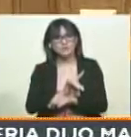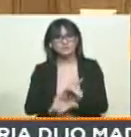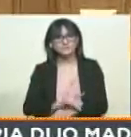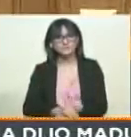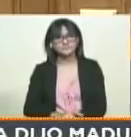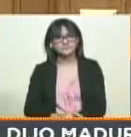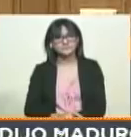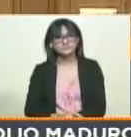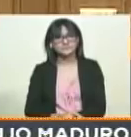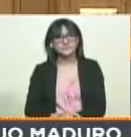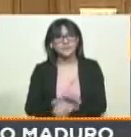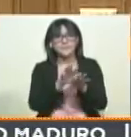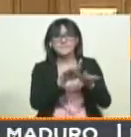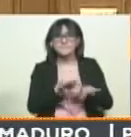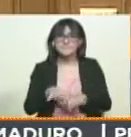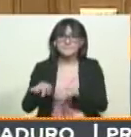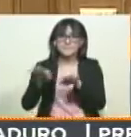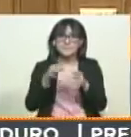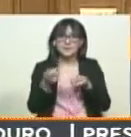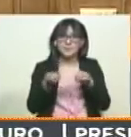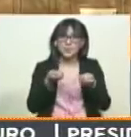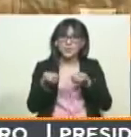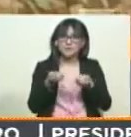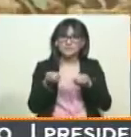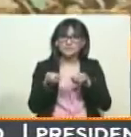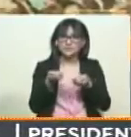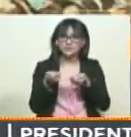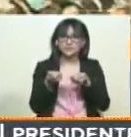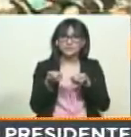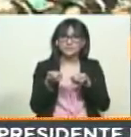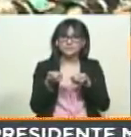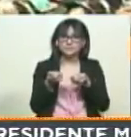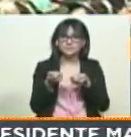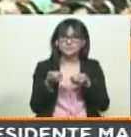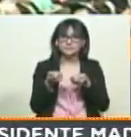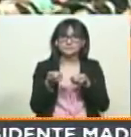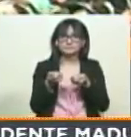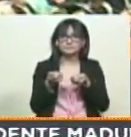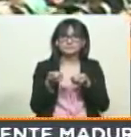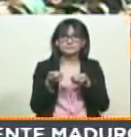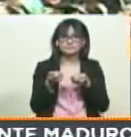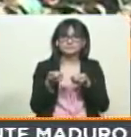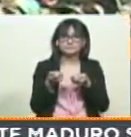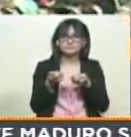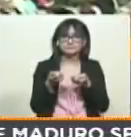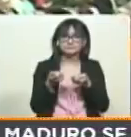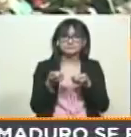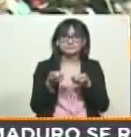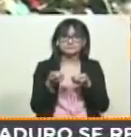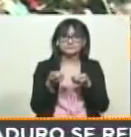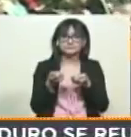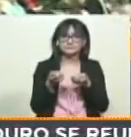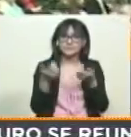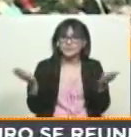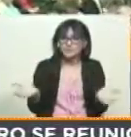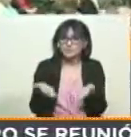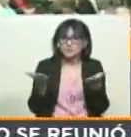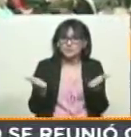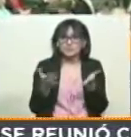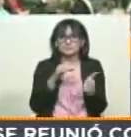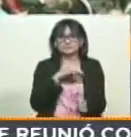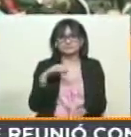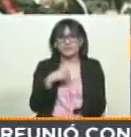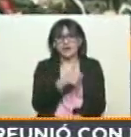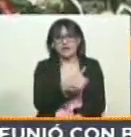la manipulación, las construcciones simbólicas que inducen a la desmovilización y a fomentar el